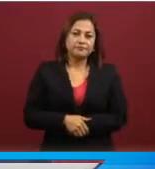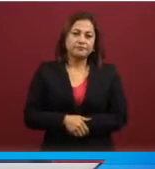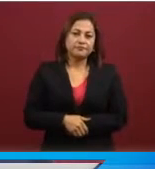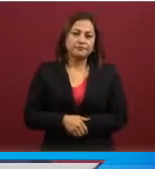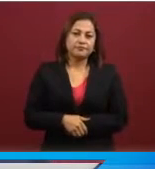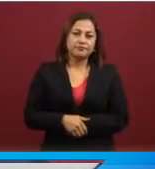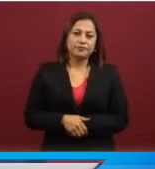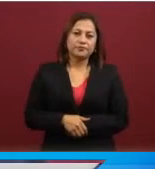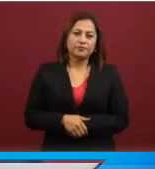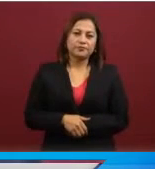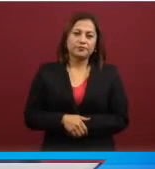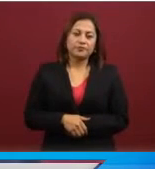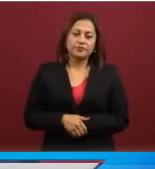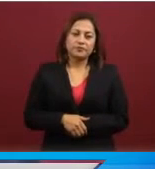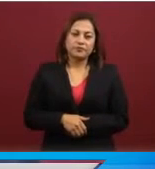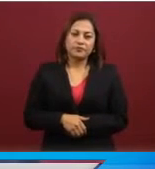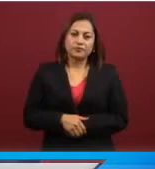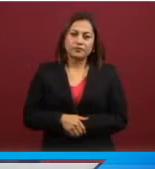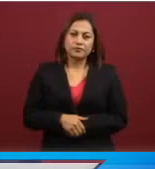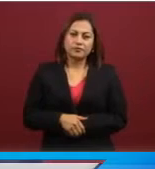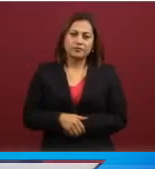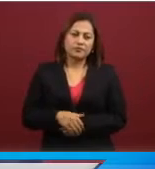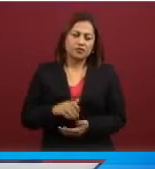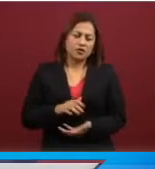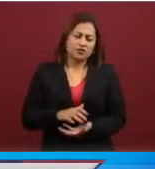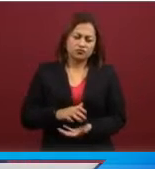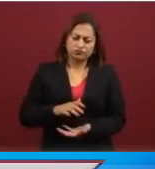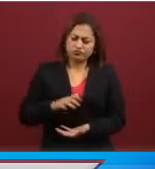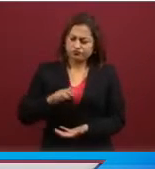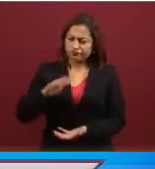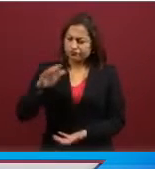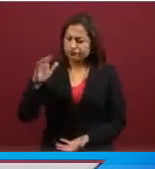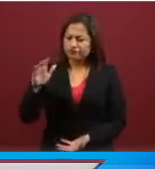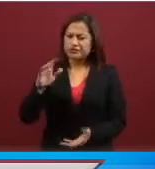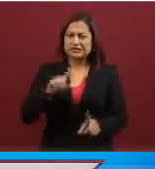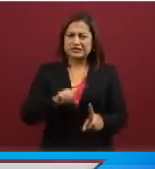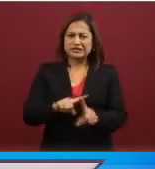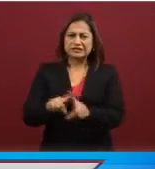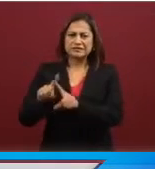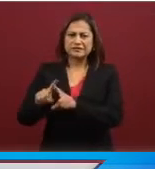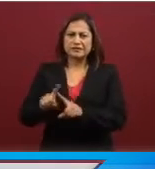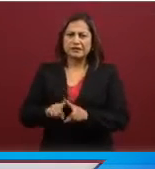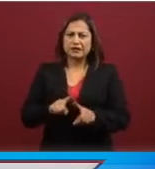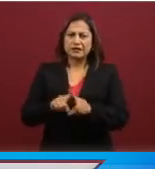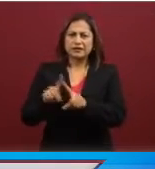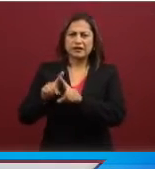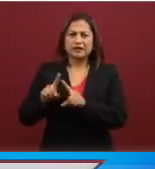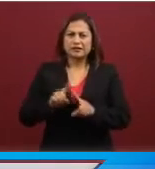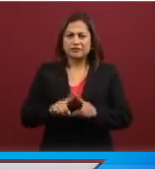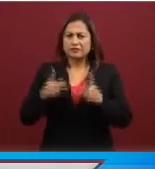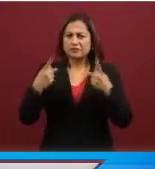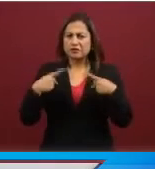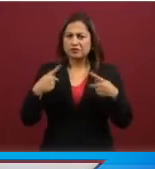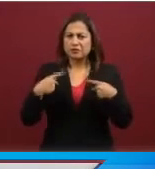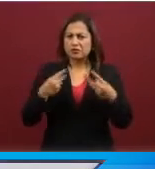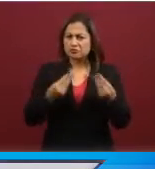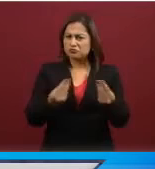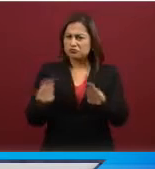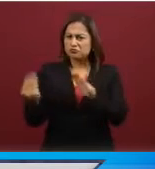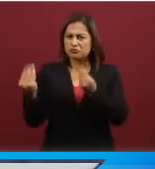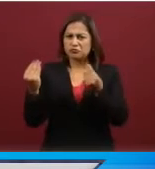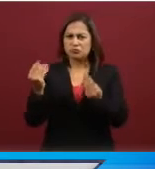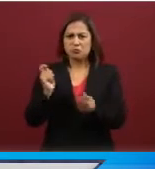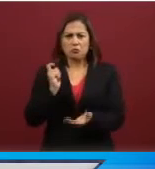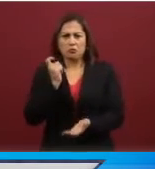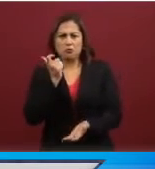para finalizar así con las prácticas corruptas en sexenios pasados, en donde los grandes contribuyentes no pagaban impuestos por medio de la